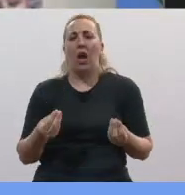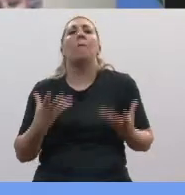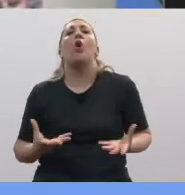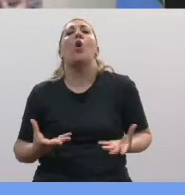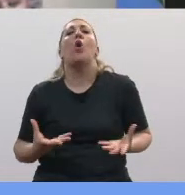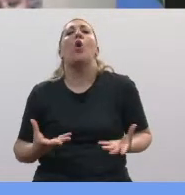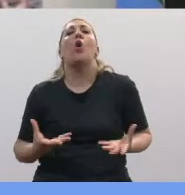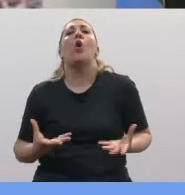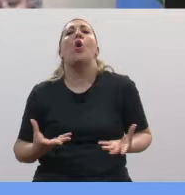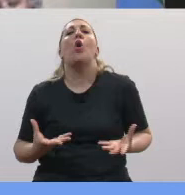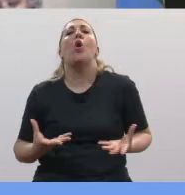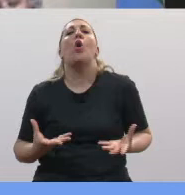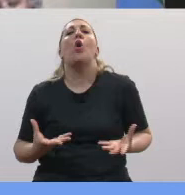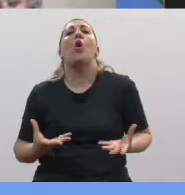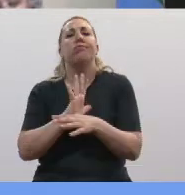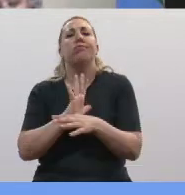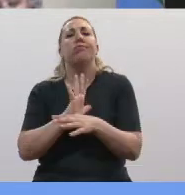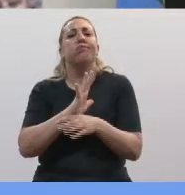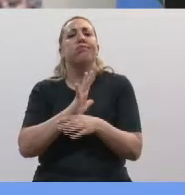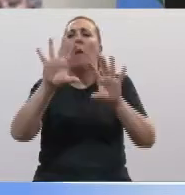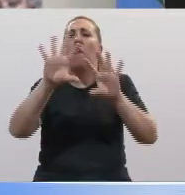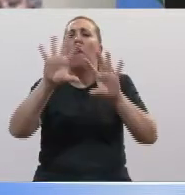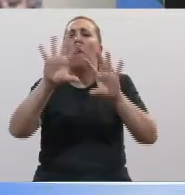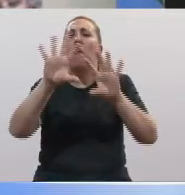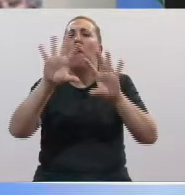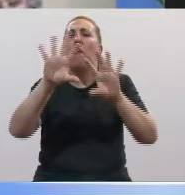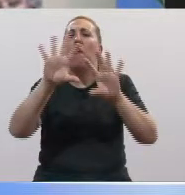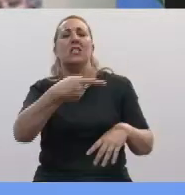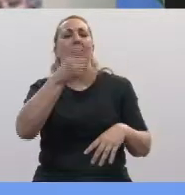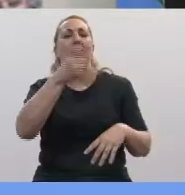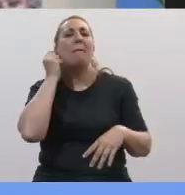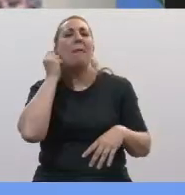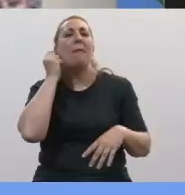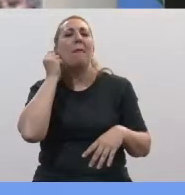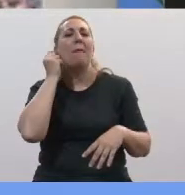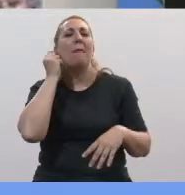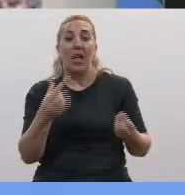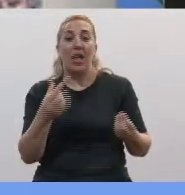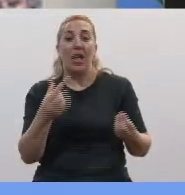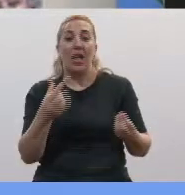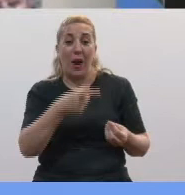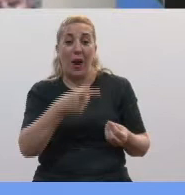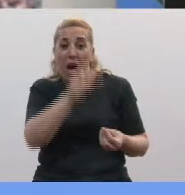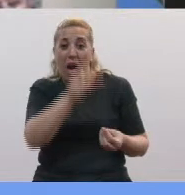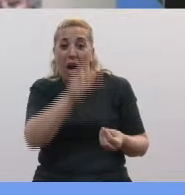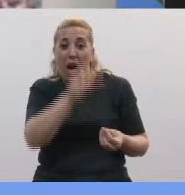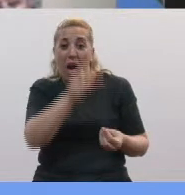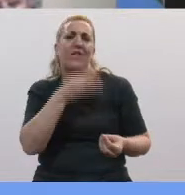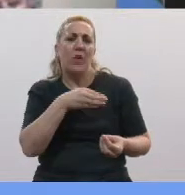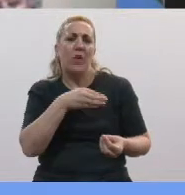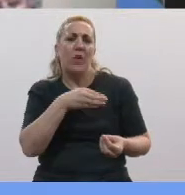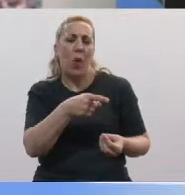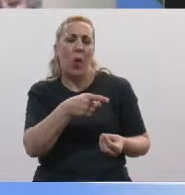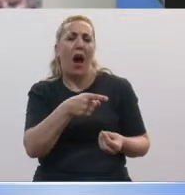tenido esa aceptación en tantas partes? Porque la verdad es que su figura va